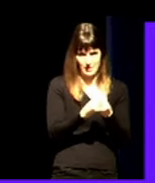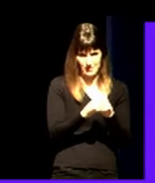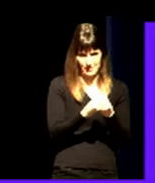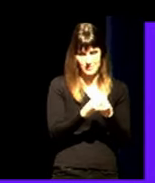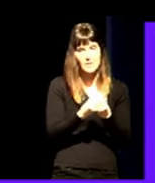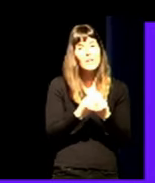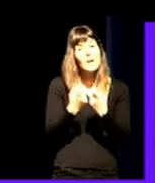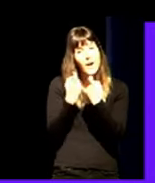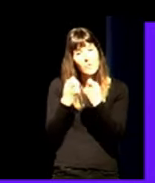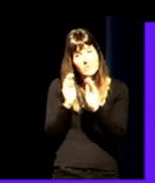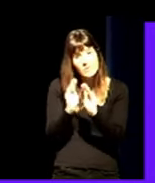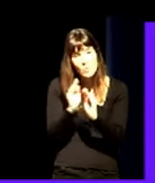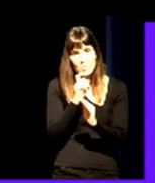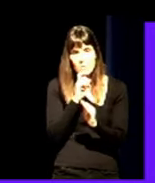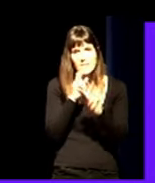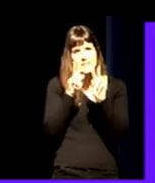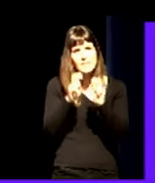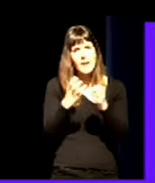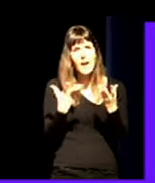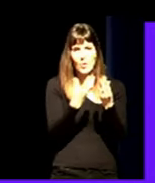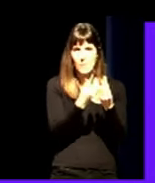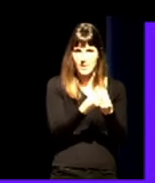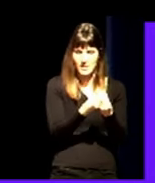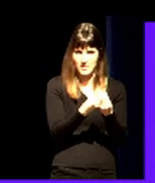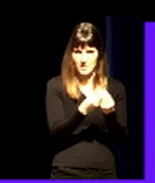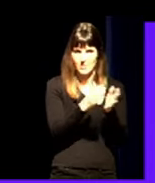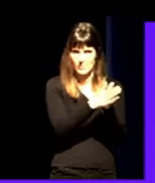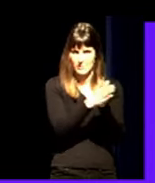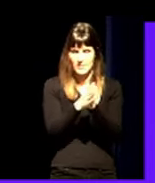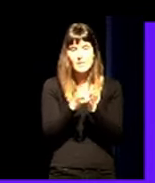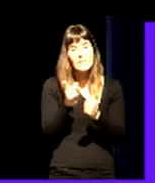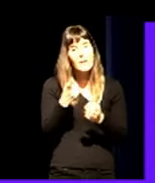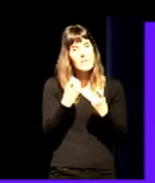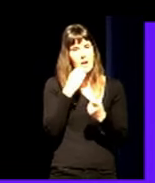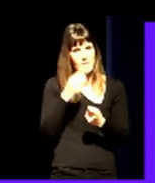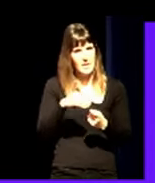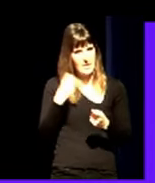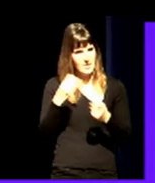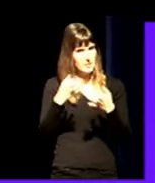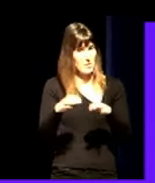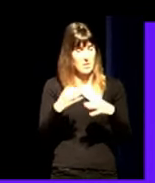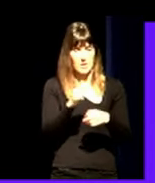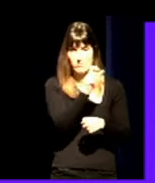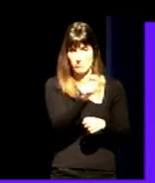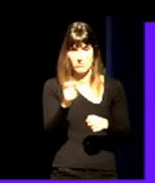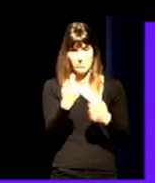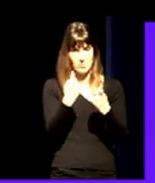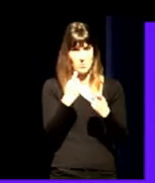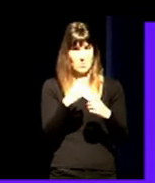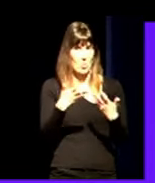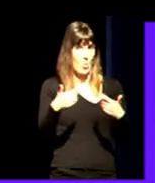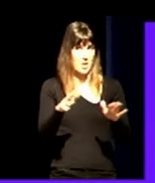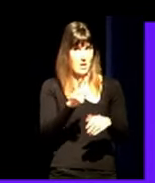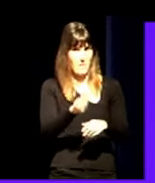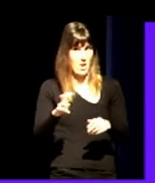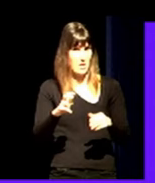¿Qué le exigimos al alumnado que acompaña? Habilidades y competencias muy sencillas, las puede hacer casi cualquiera, ¿no? Prácticamente no.